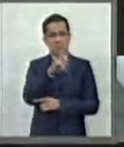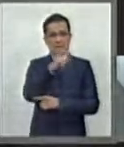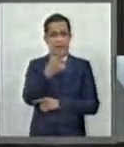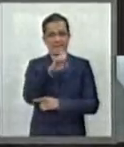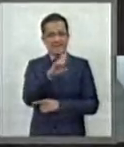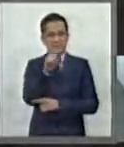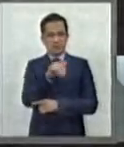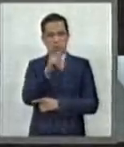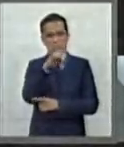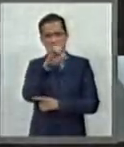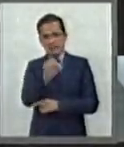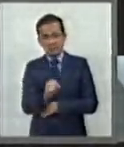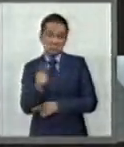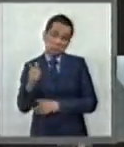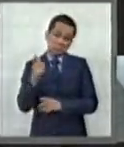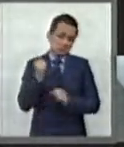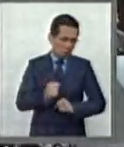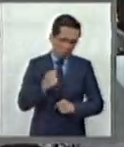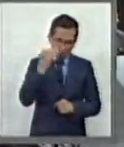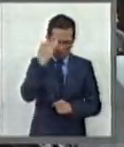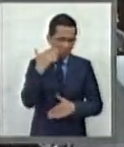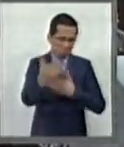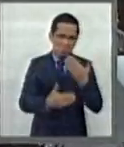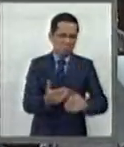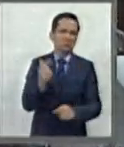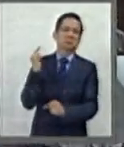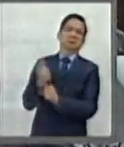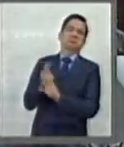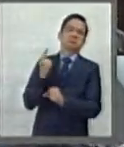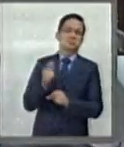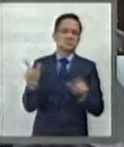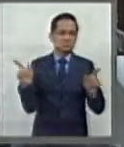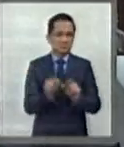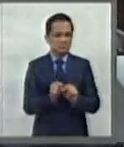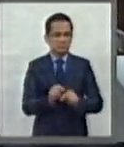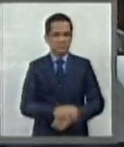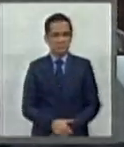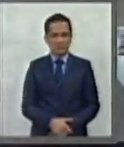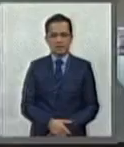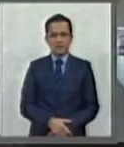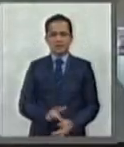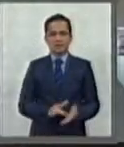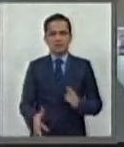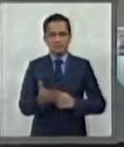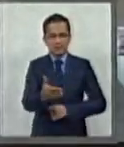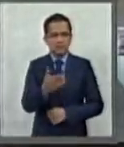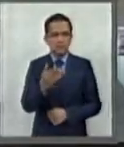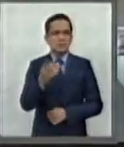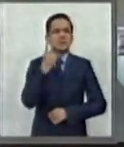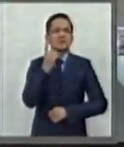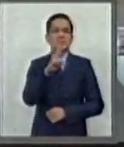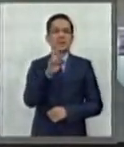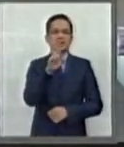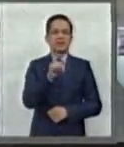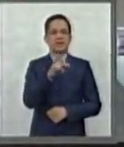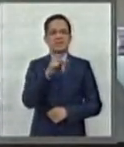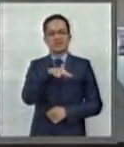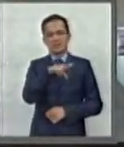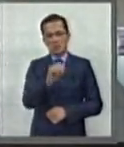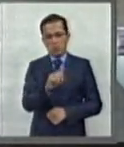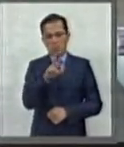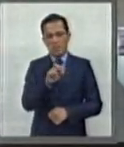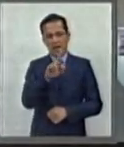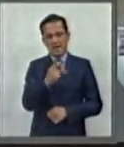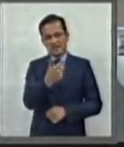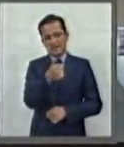tiempo nos dará la razón. Es cuanto. Presidenta, gracias. Gracias, diputado Bernardino Vargas. Para fijar